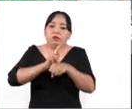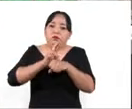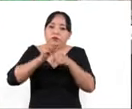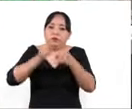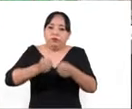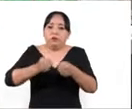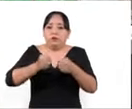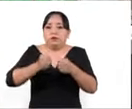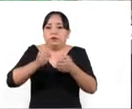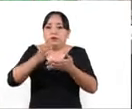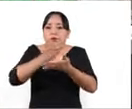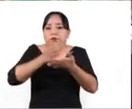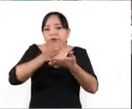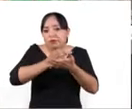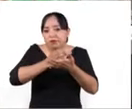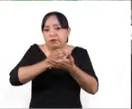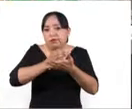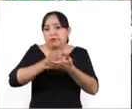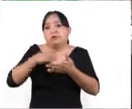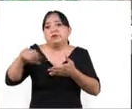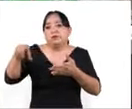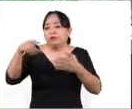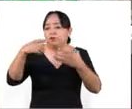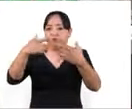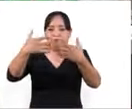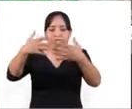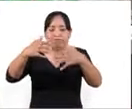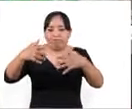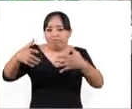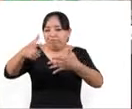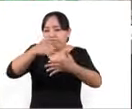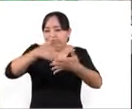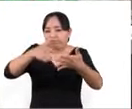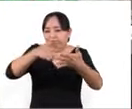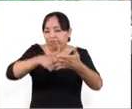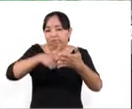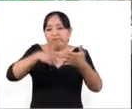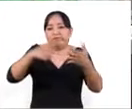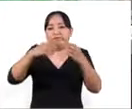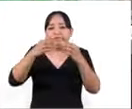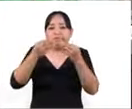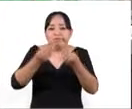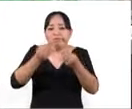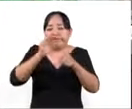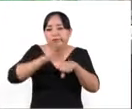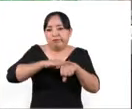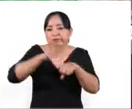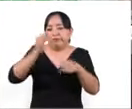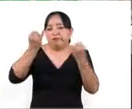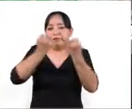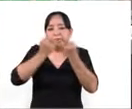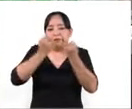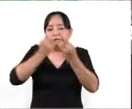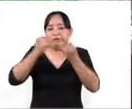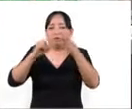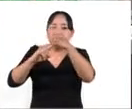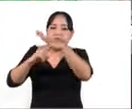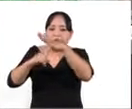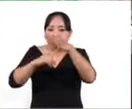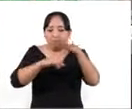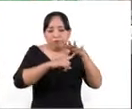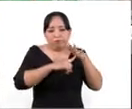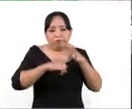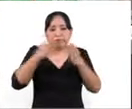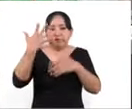tiene un despliegue mayor en toda la ciudad. Y, por supuesto, de los cóndores que sobrevuelan, que son 5 cóndores que sobrevuelan en ese